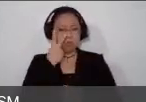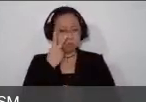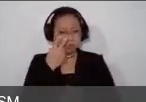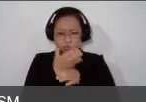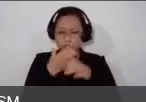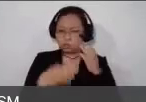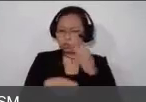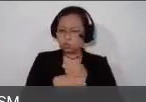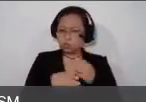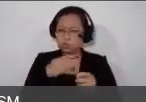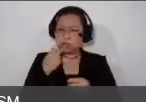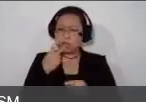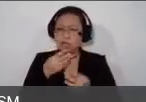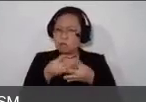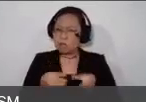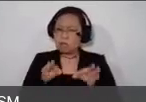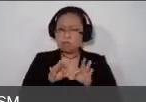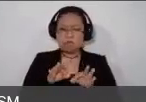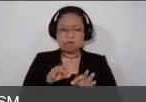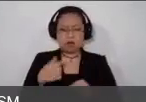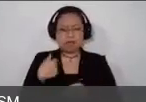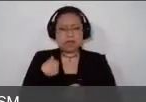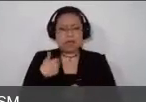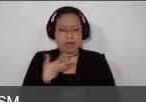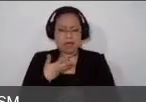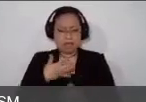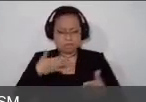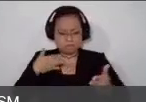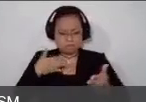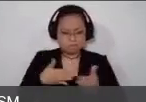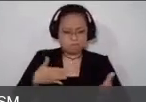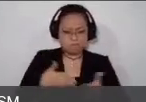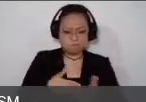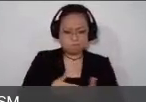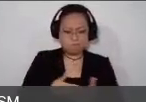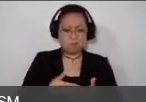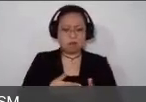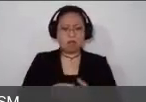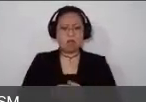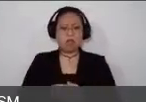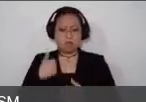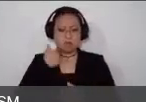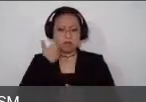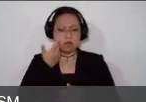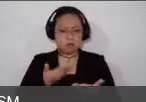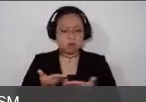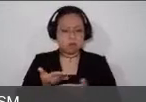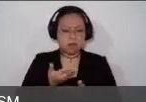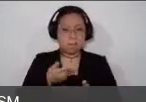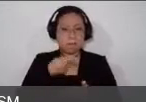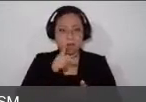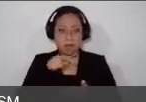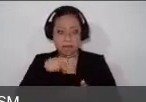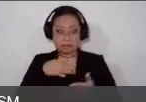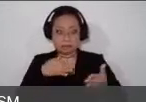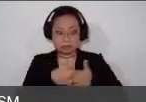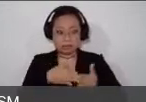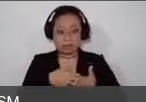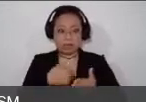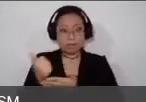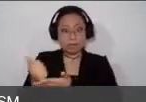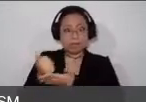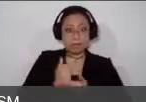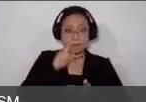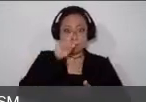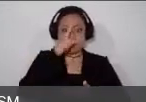piedra en el camino que me ha bloqueado creo que a la red me ha impulsado a hacer un cambio